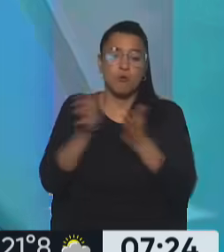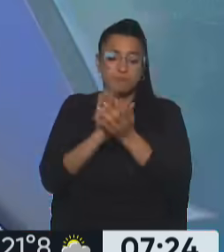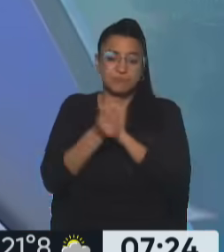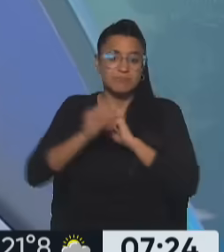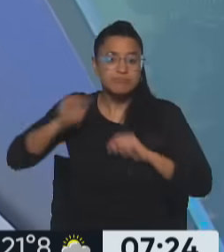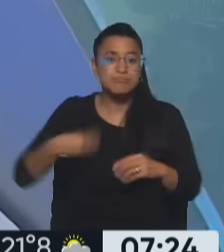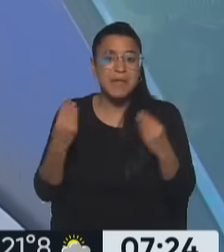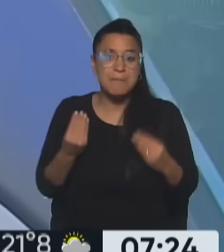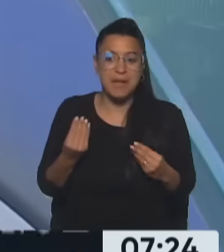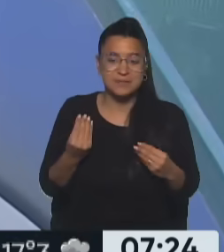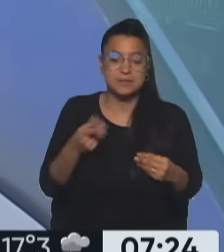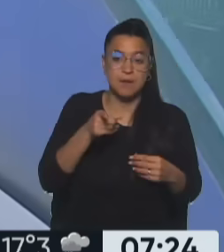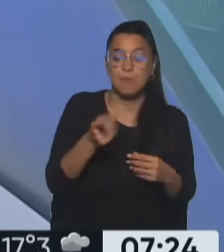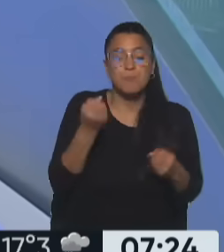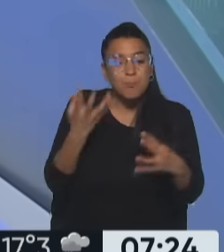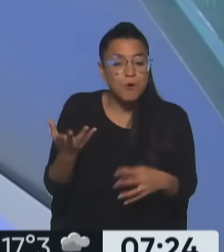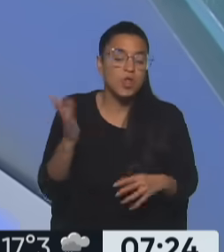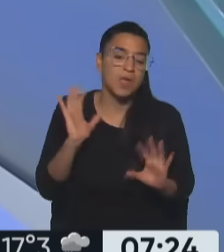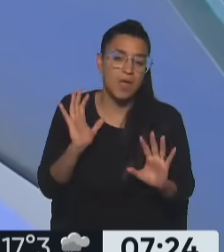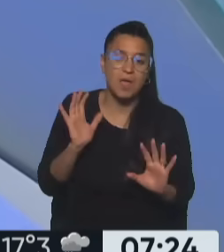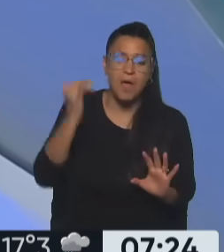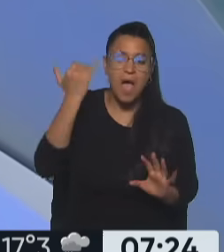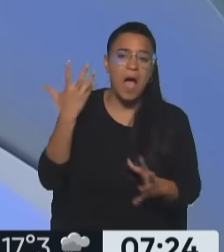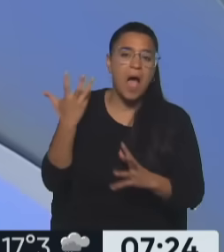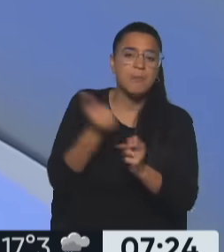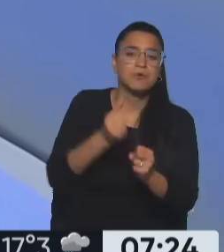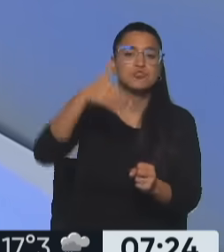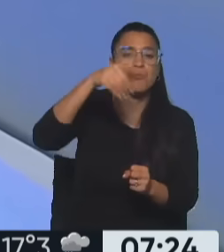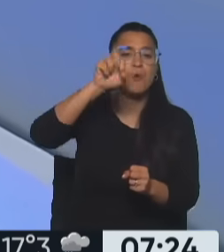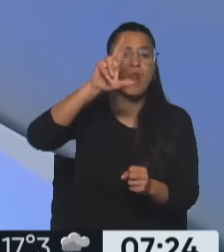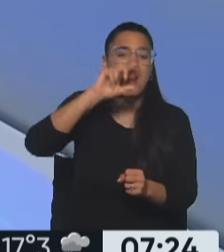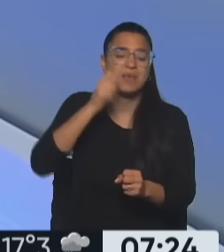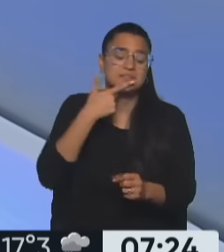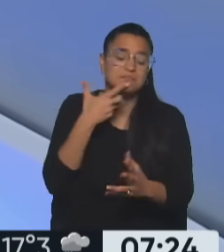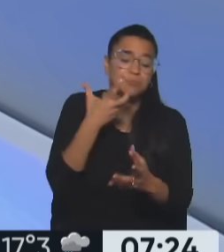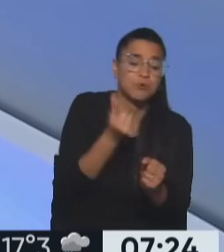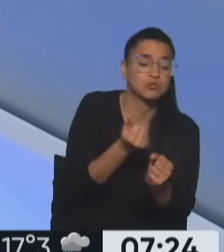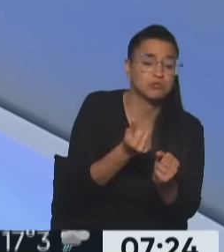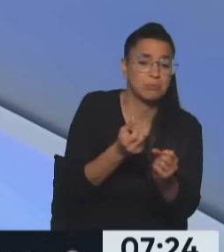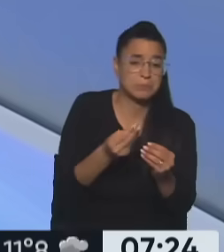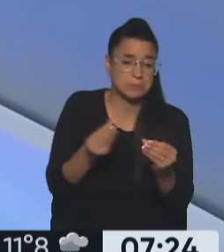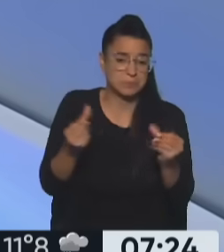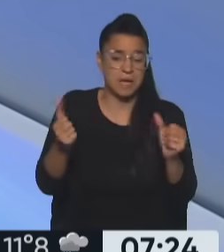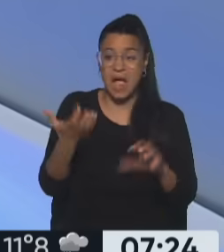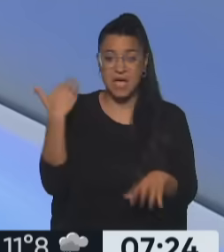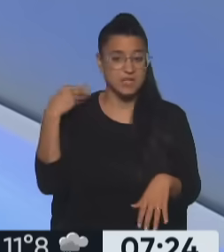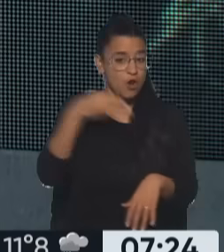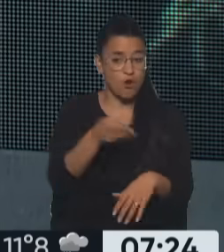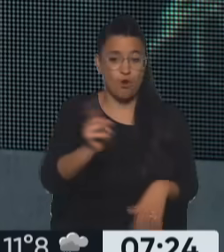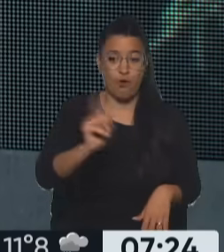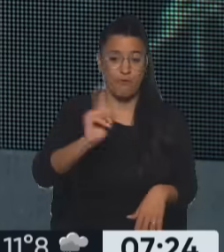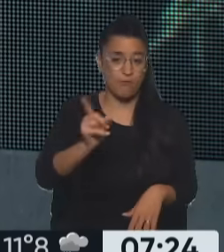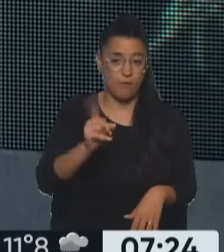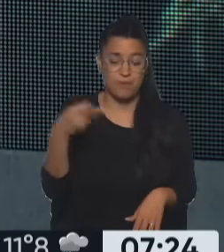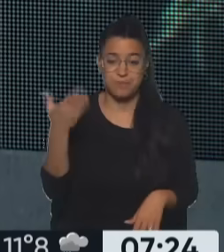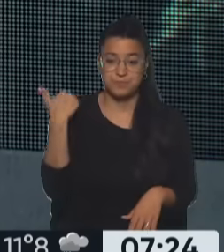en cuenta que hubo un tibio, muy tibio apoyo de Gerardo Morales, el gobernador de la provincia de Jujuy? No estaba ayer, ¿no? No estaba ayer,